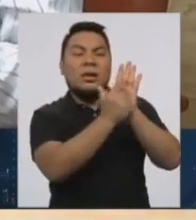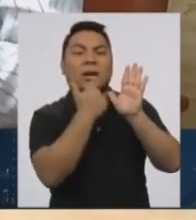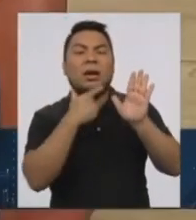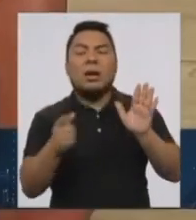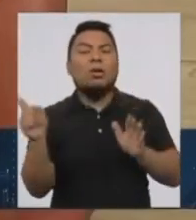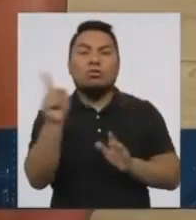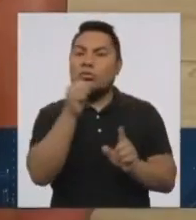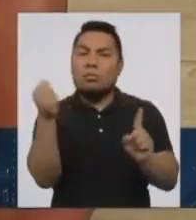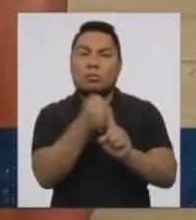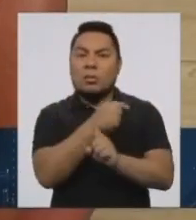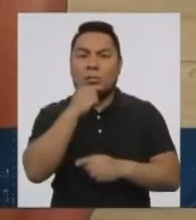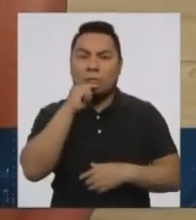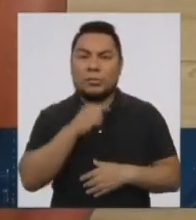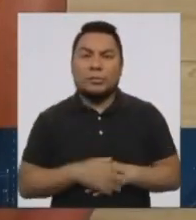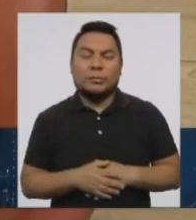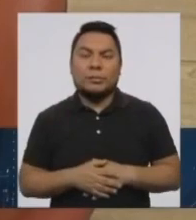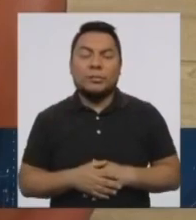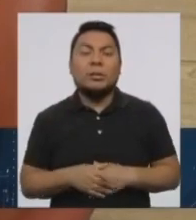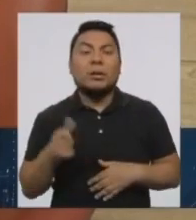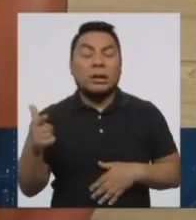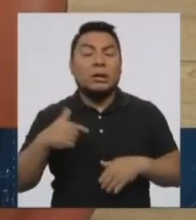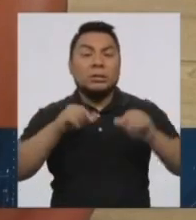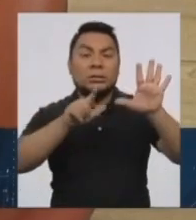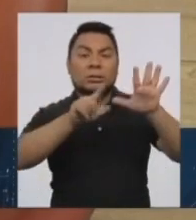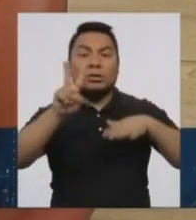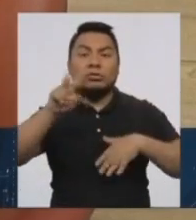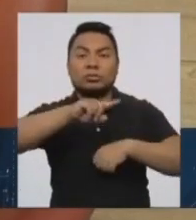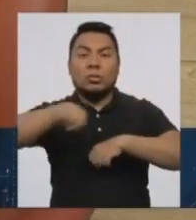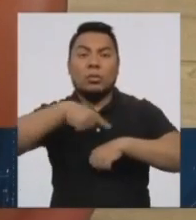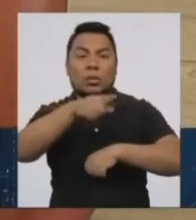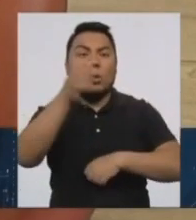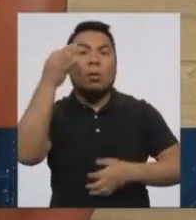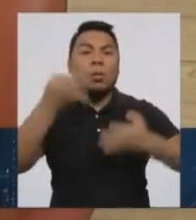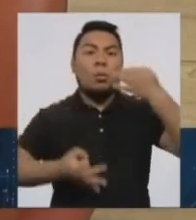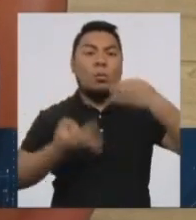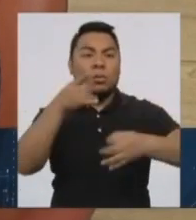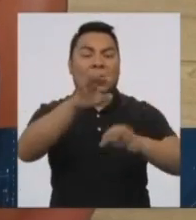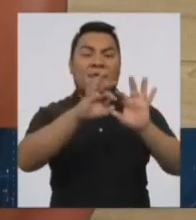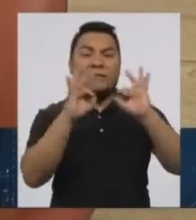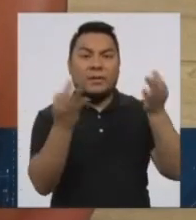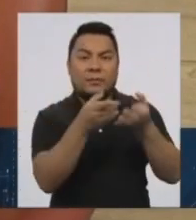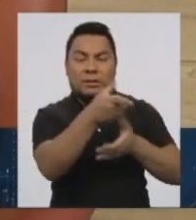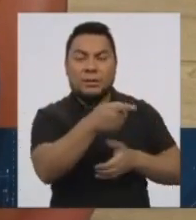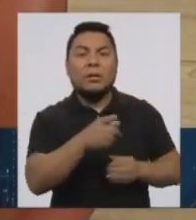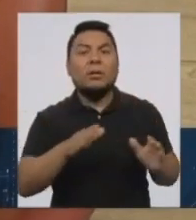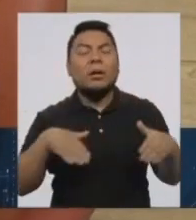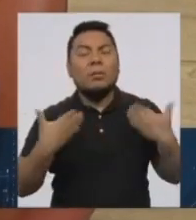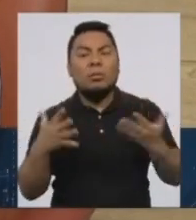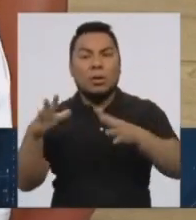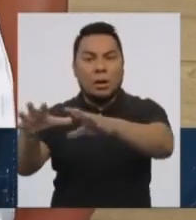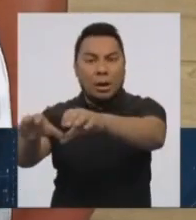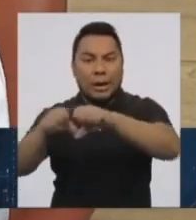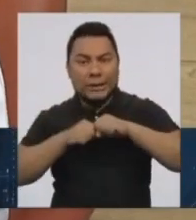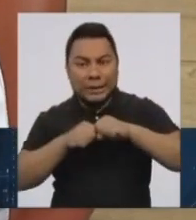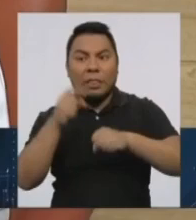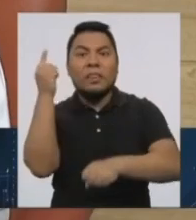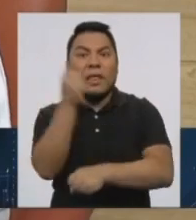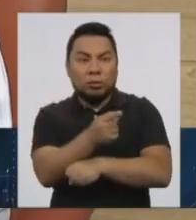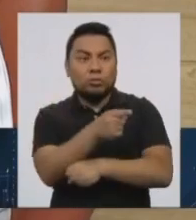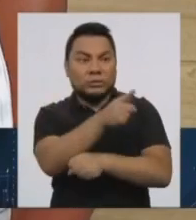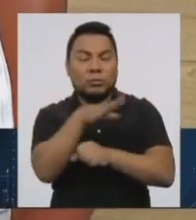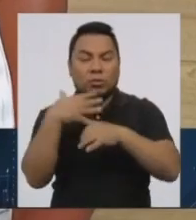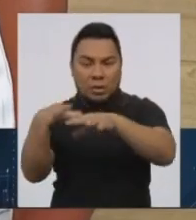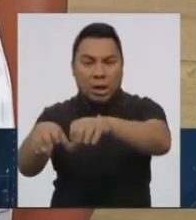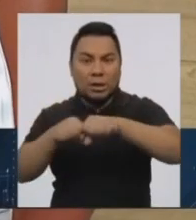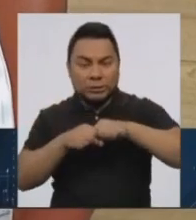mujer. Y dentro de las 72 horas, un juzgado, que es el juzgado de familia, el competente, podría calificar